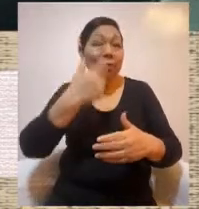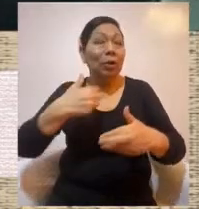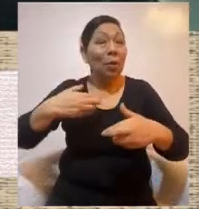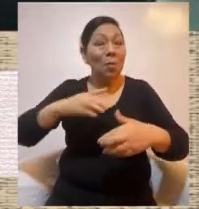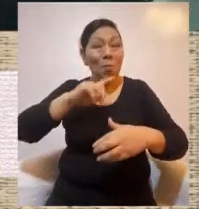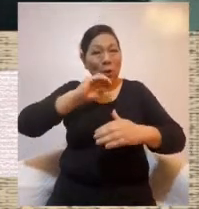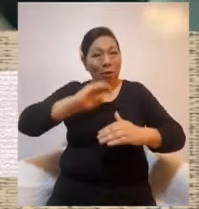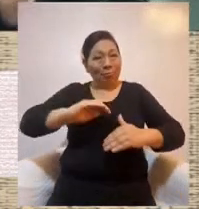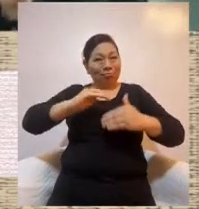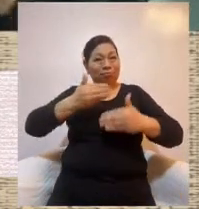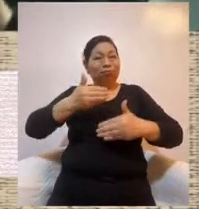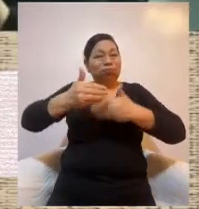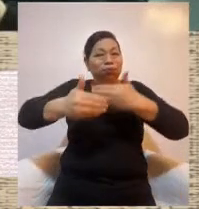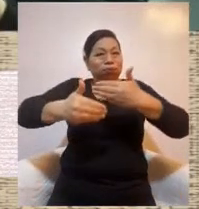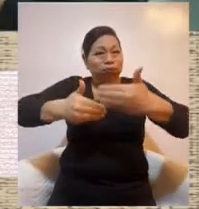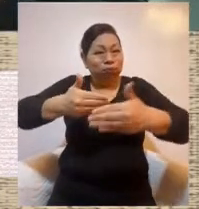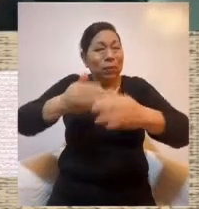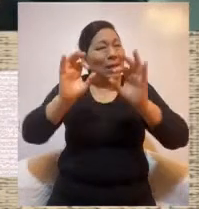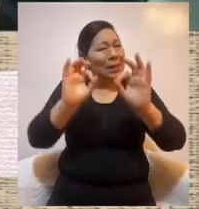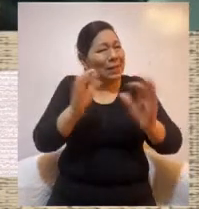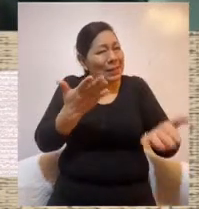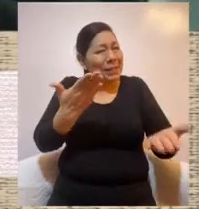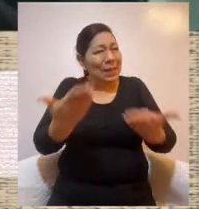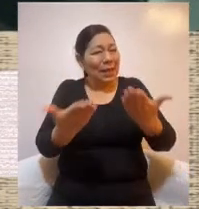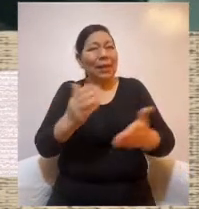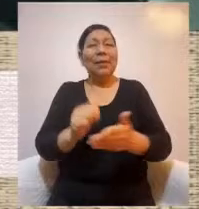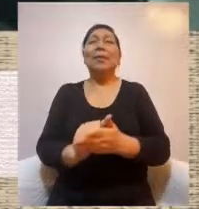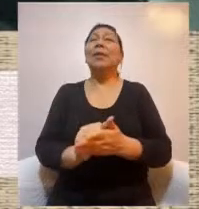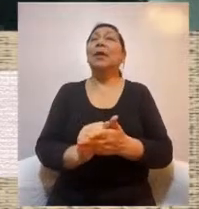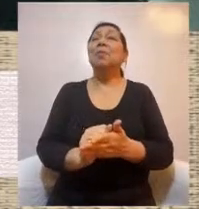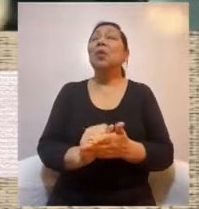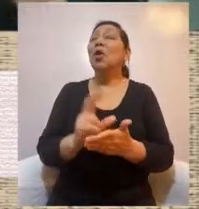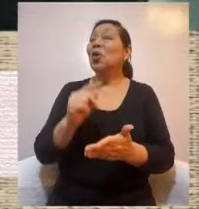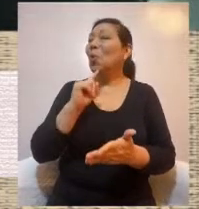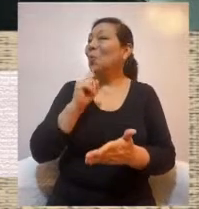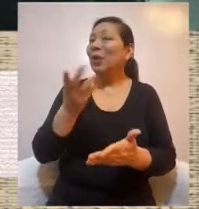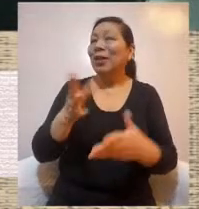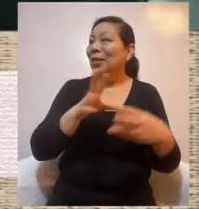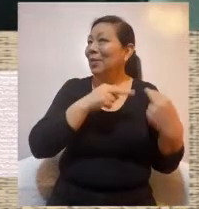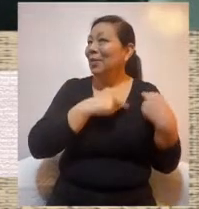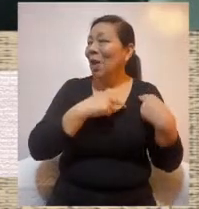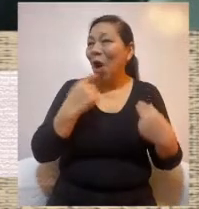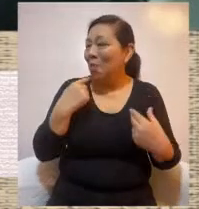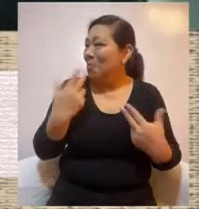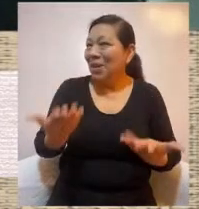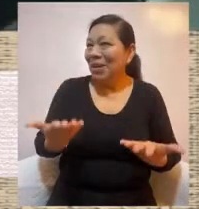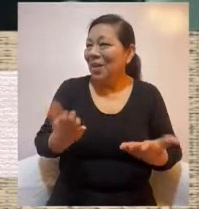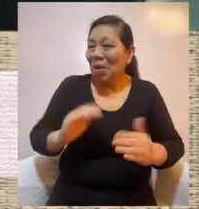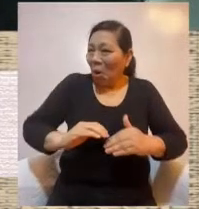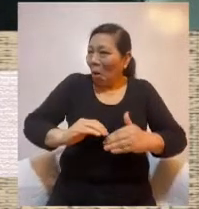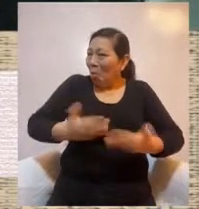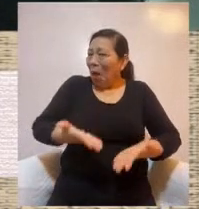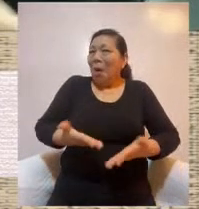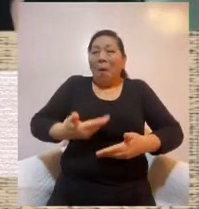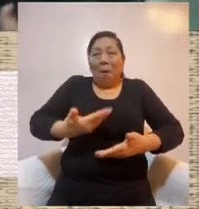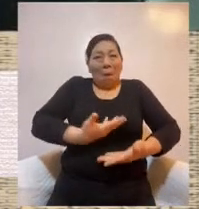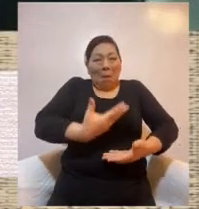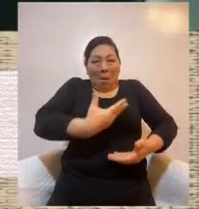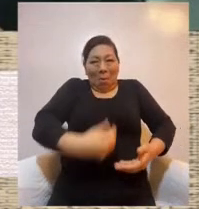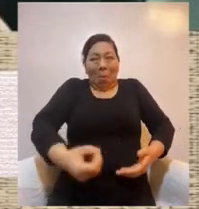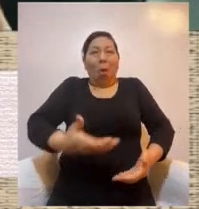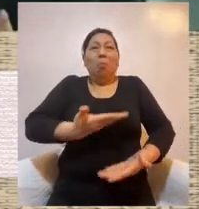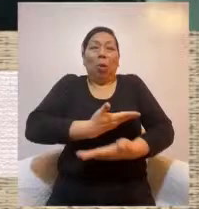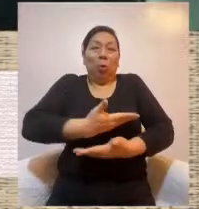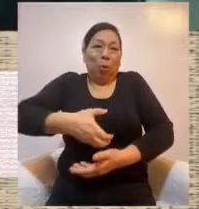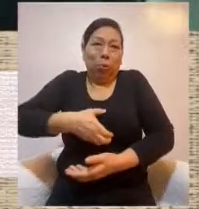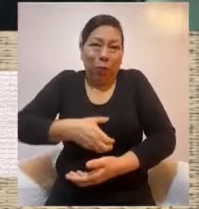ámbito reproductivo debe implicar ciertas acciones que no pueden ser asumidas por el hombre, como el embarazo, el parto,